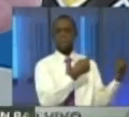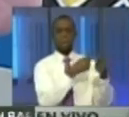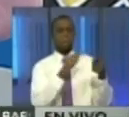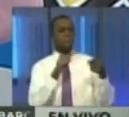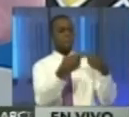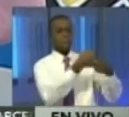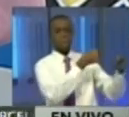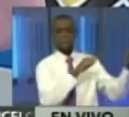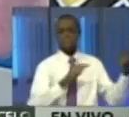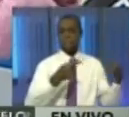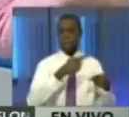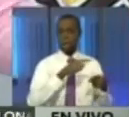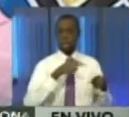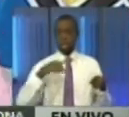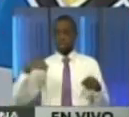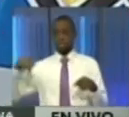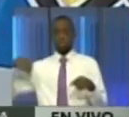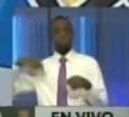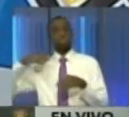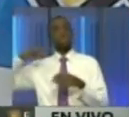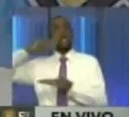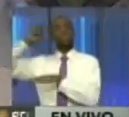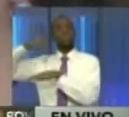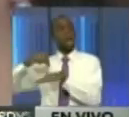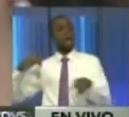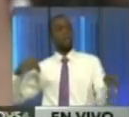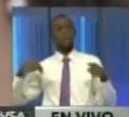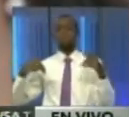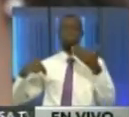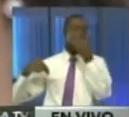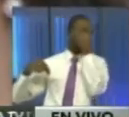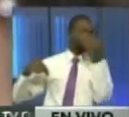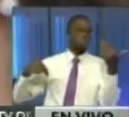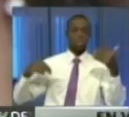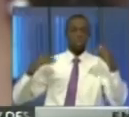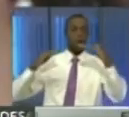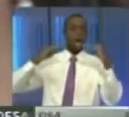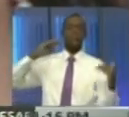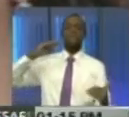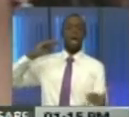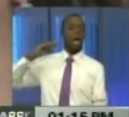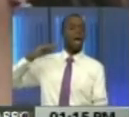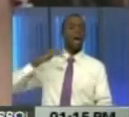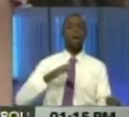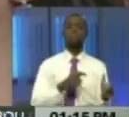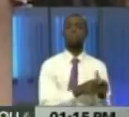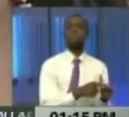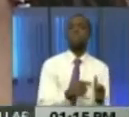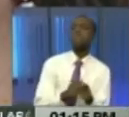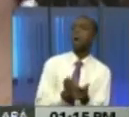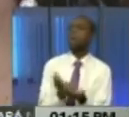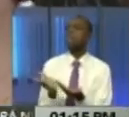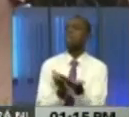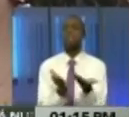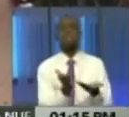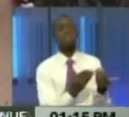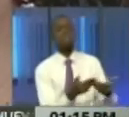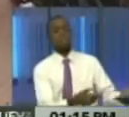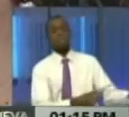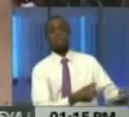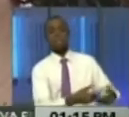política nacional. Es decir, competencias más abajo, individuales, más pequeñas. Llegamos a tener